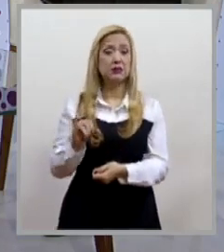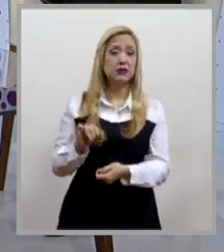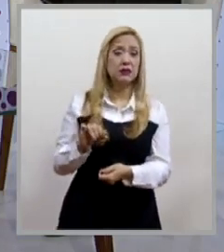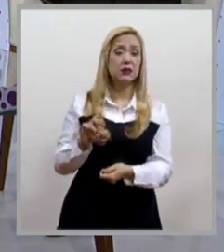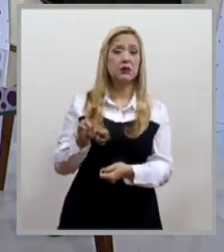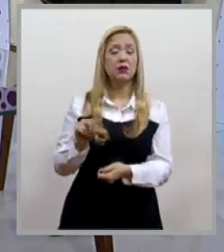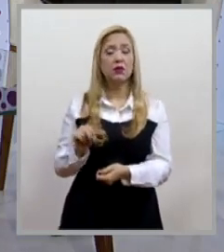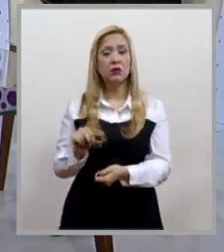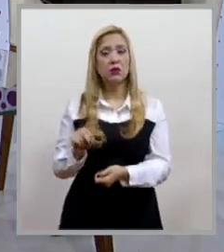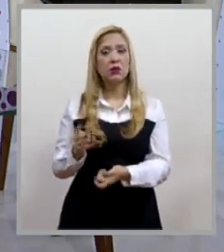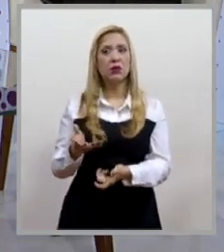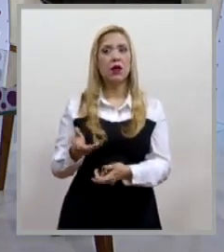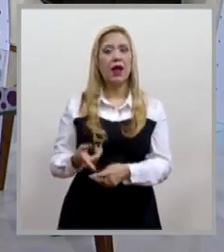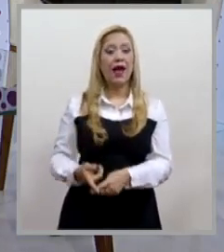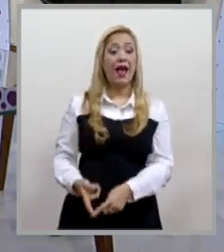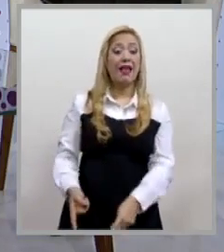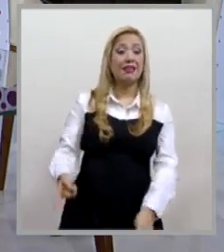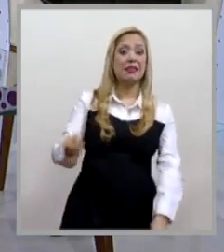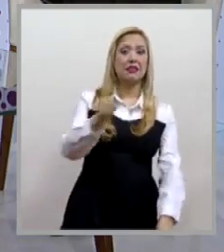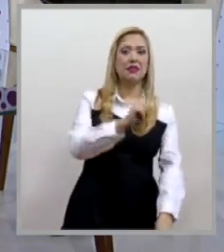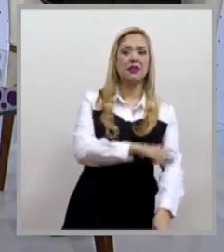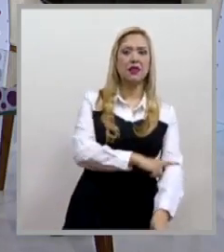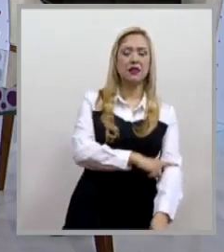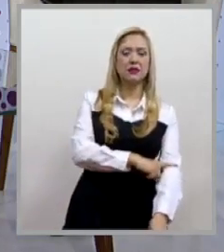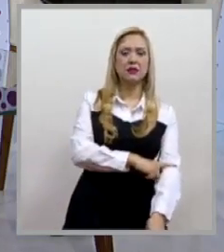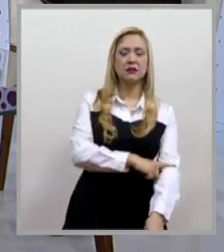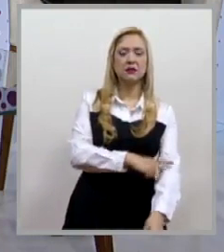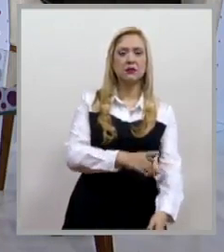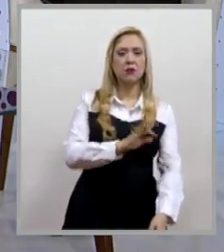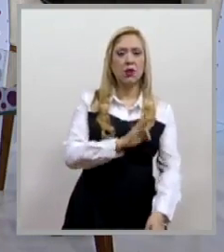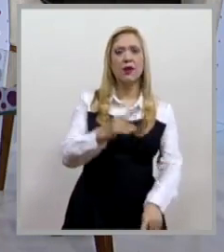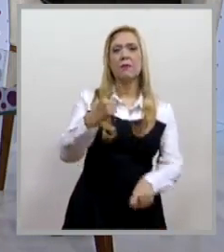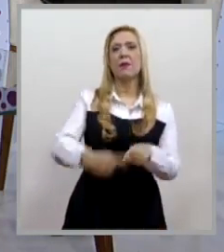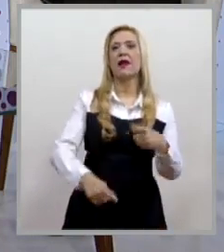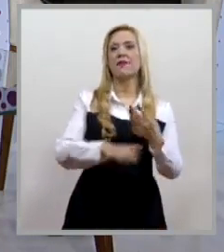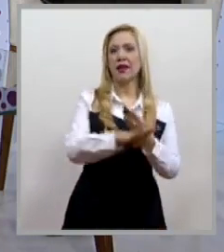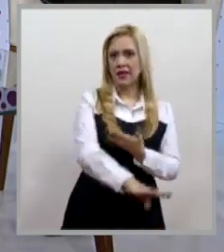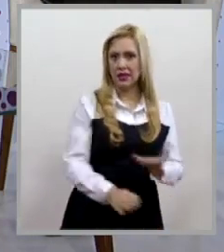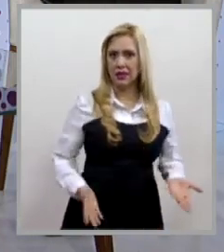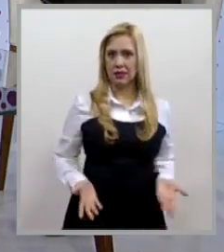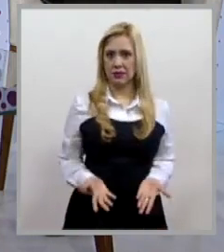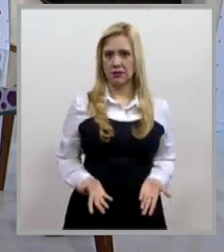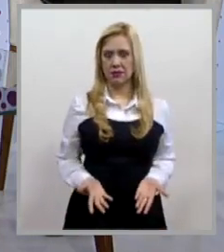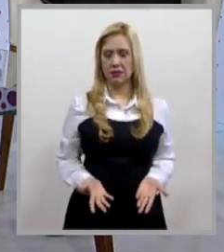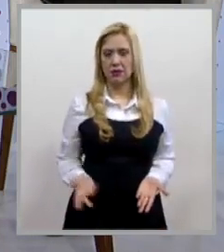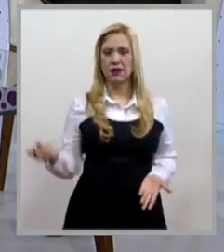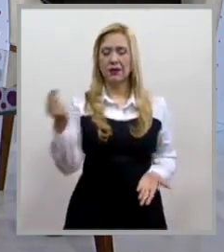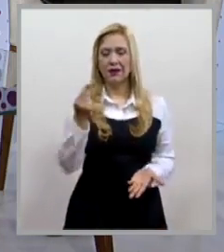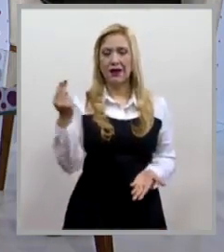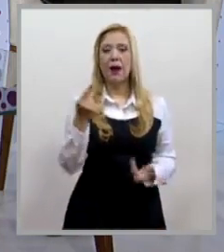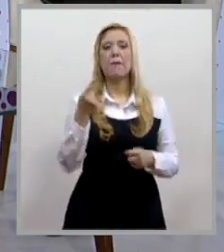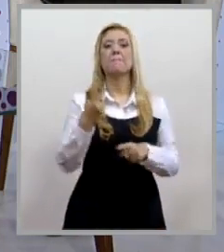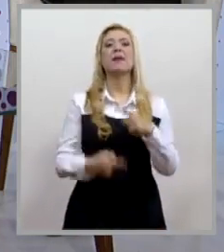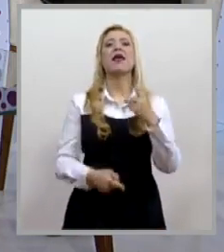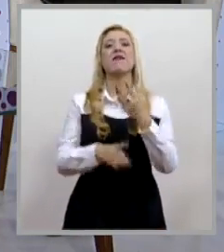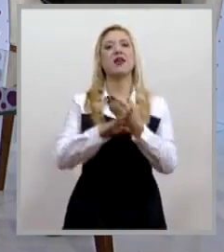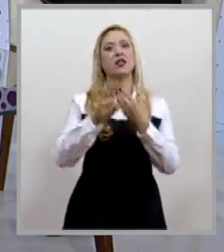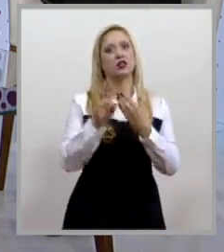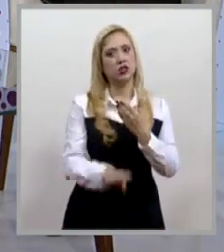contexto antes. Ahí podemos todavía actuar y prevenir. Creo que tenemos que incidir en la